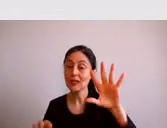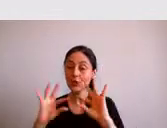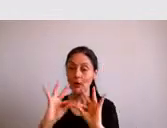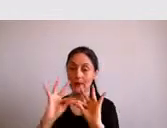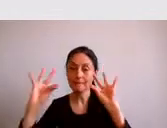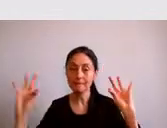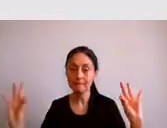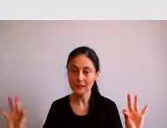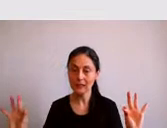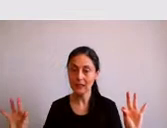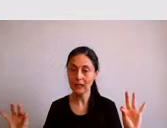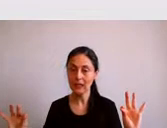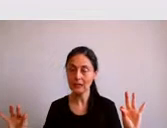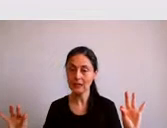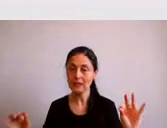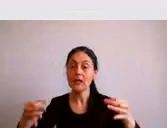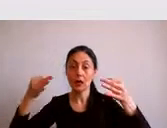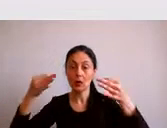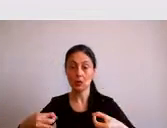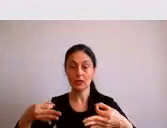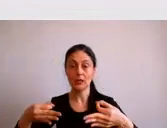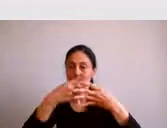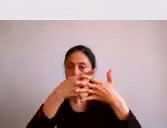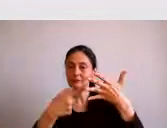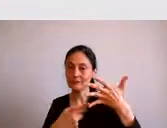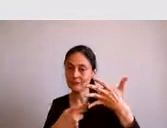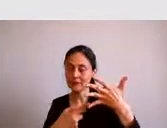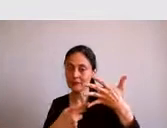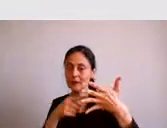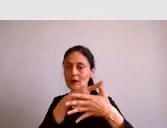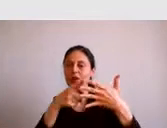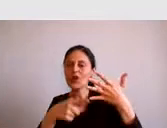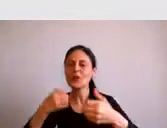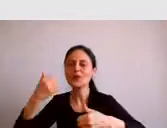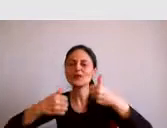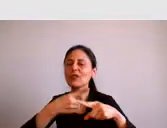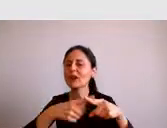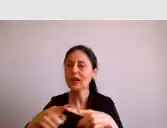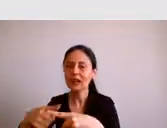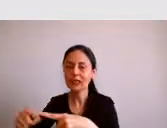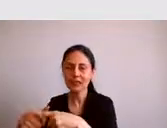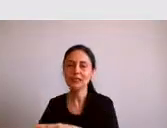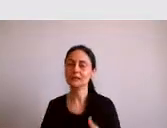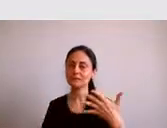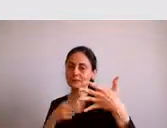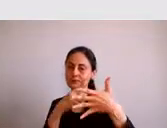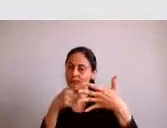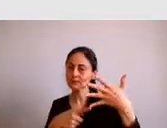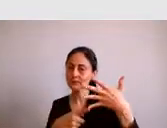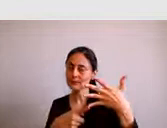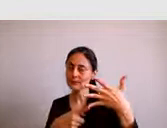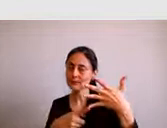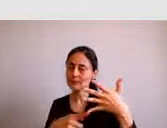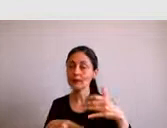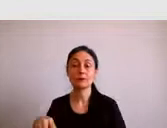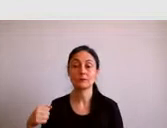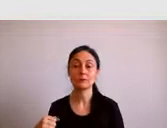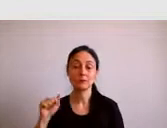ya 5 especialidades reconocidas, por lo tanto, es como si fueran 5 carreras diferentes. Ya eso le da una connotación un